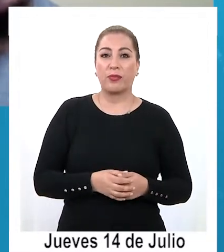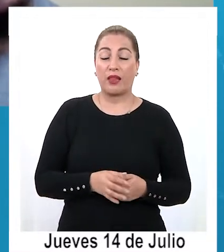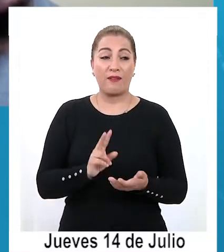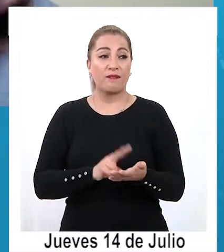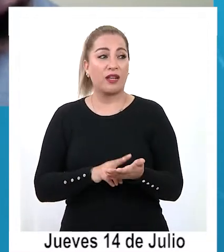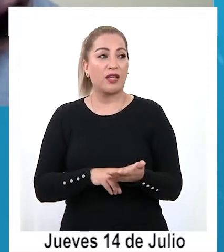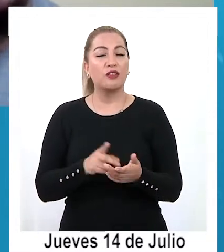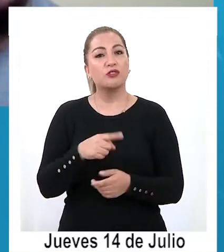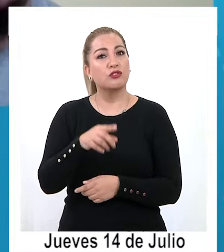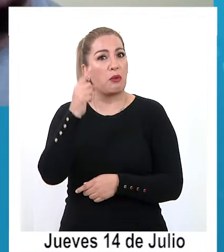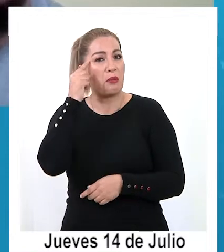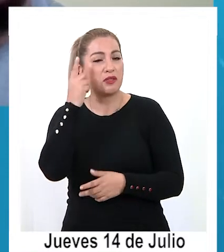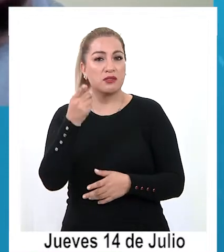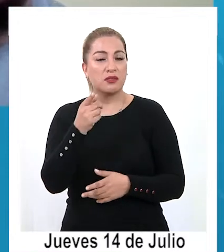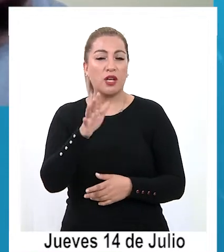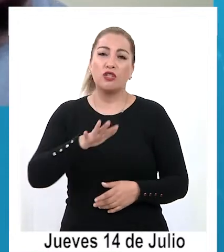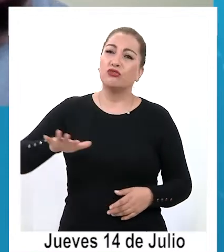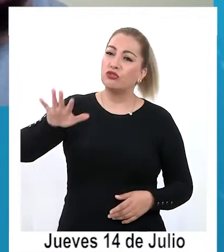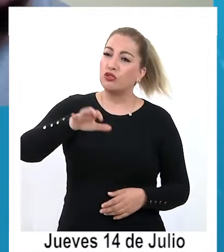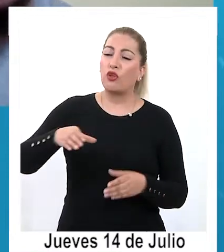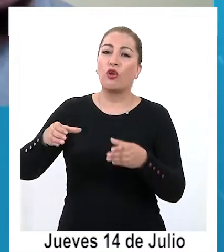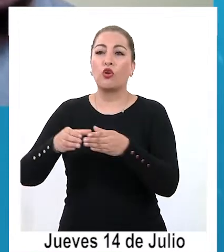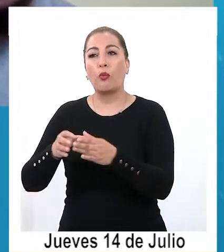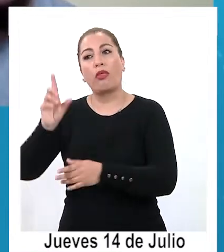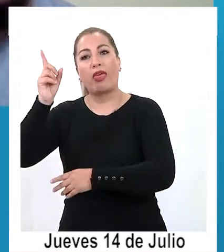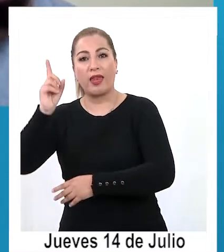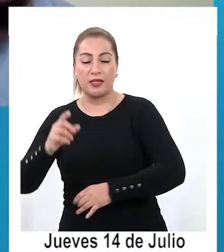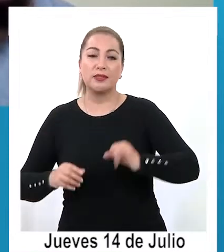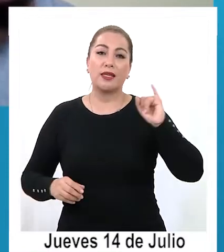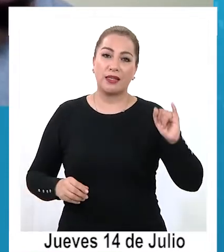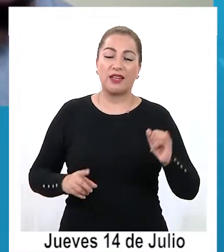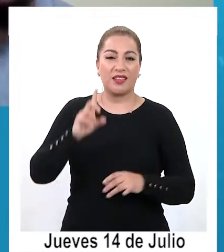cierto, y eso todos los actores de izquierda y derecha lo han reconocido.